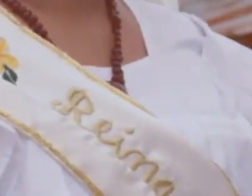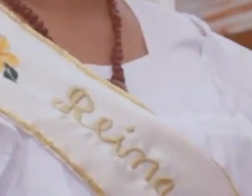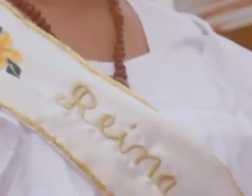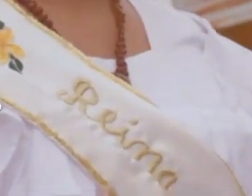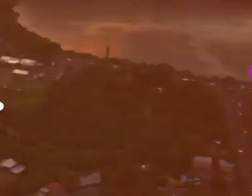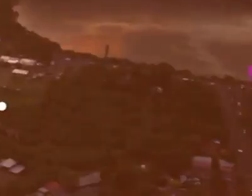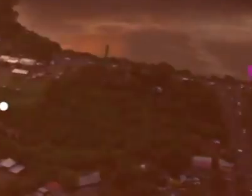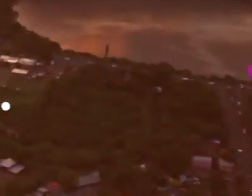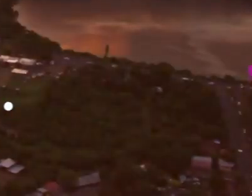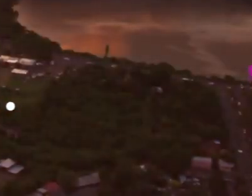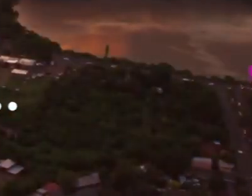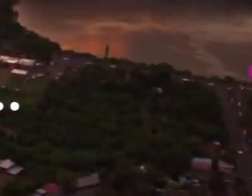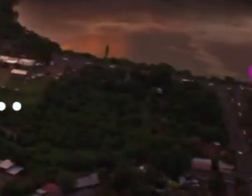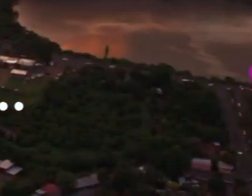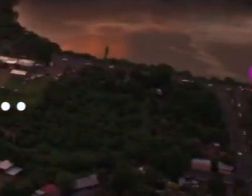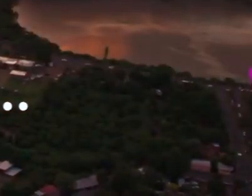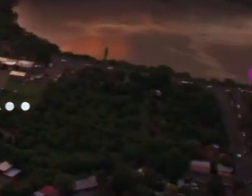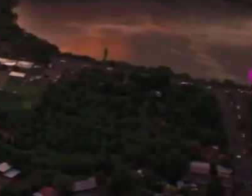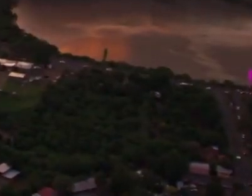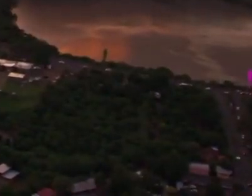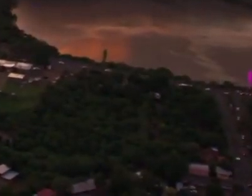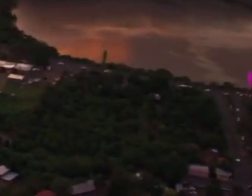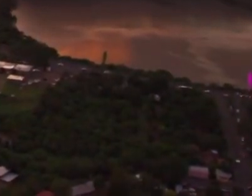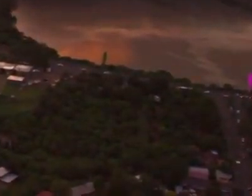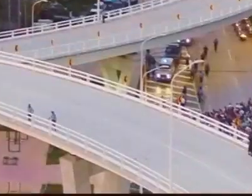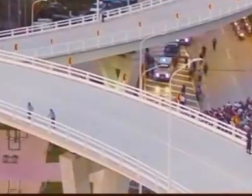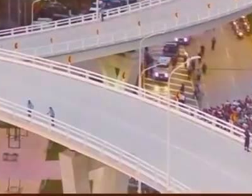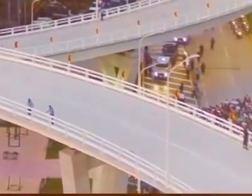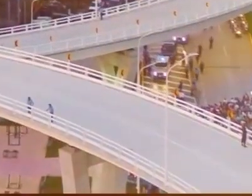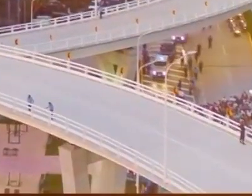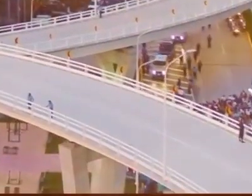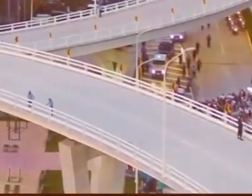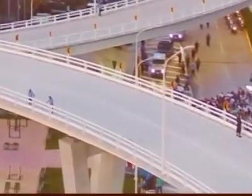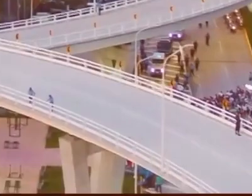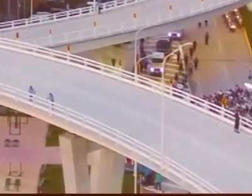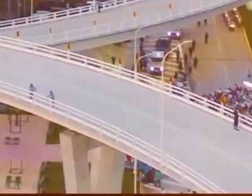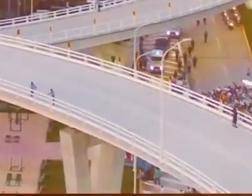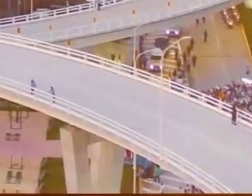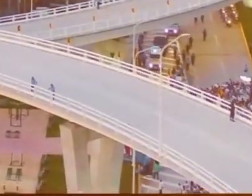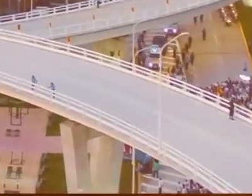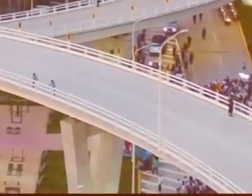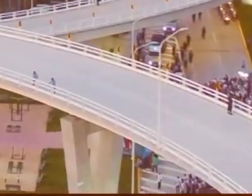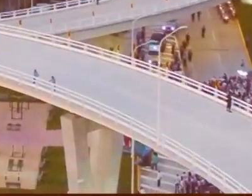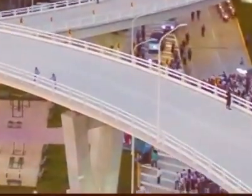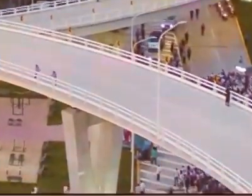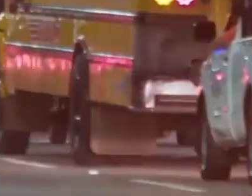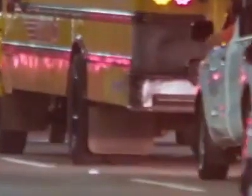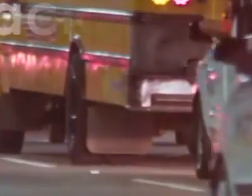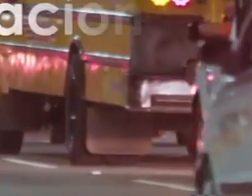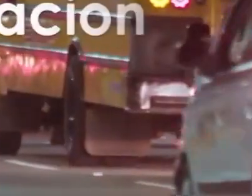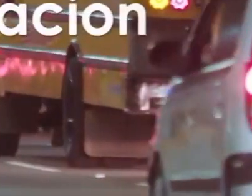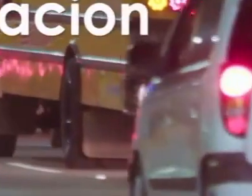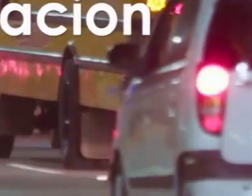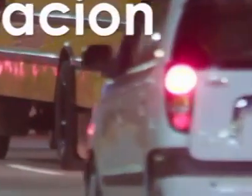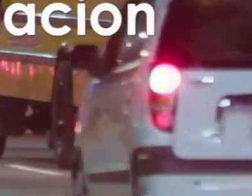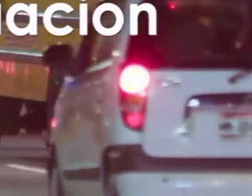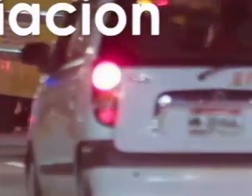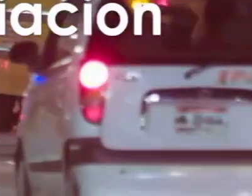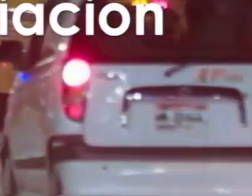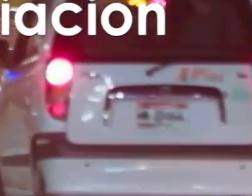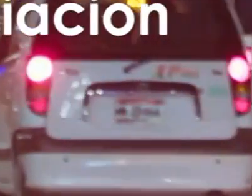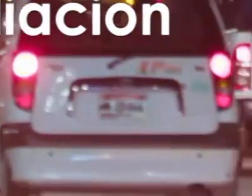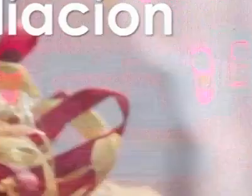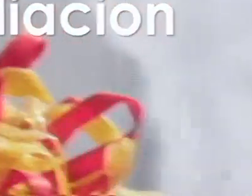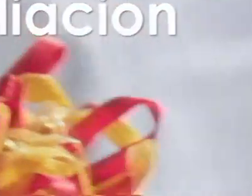Por la patria, caminando juntos en amor por Nicaragua, por nuevos días, tiempos de reconciliación